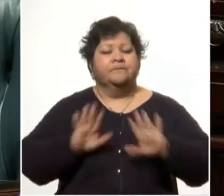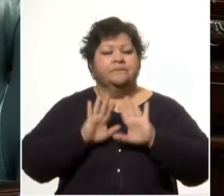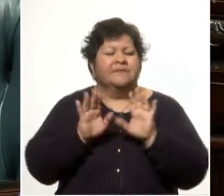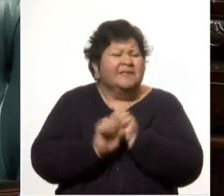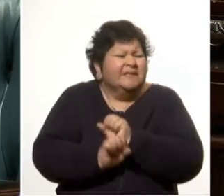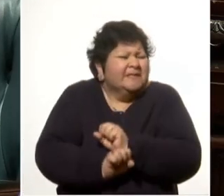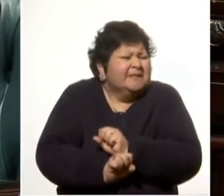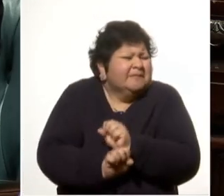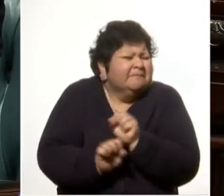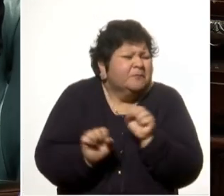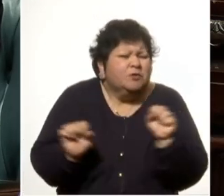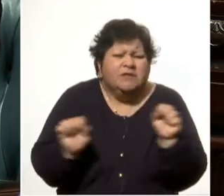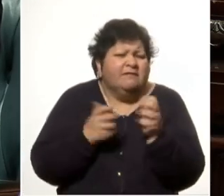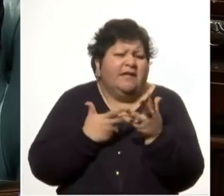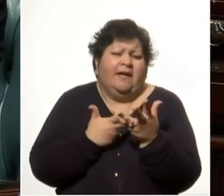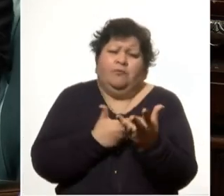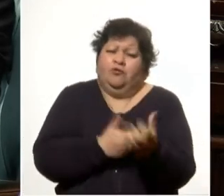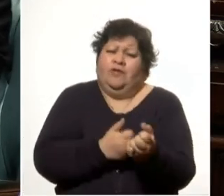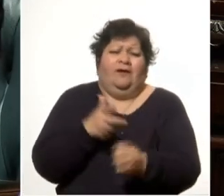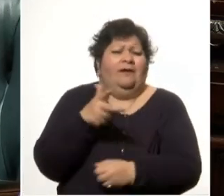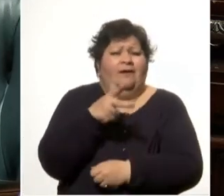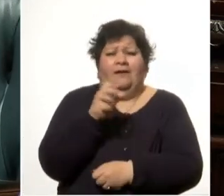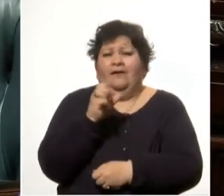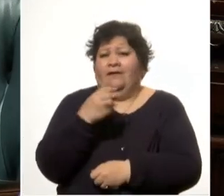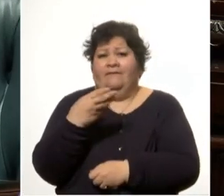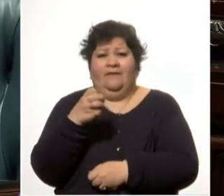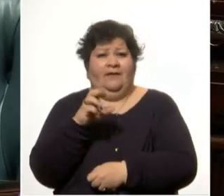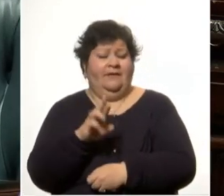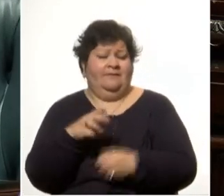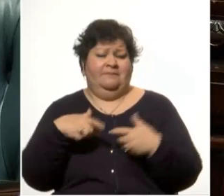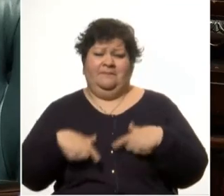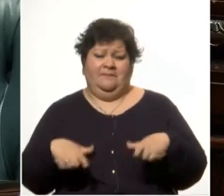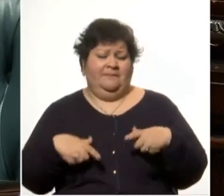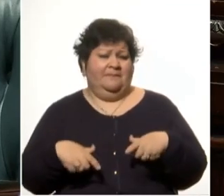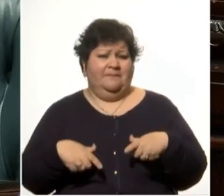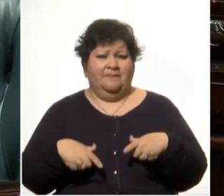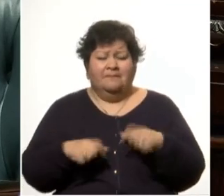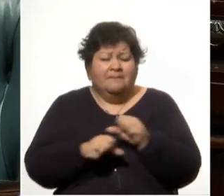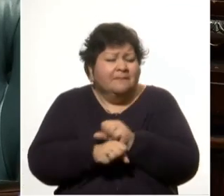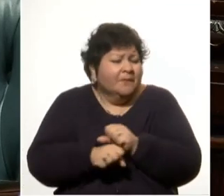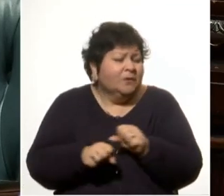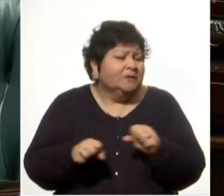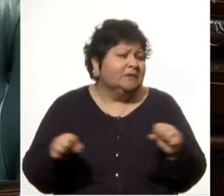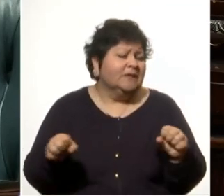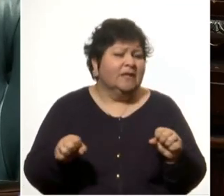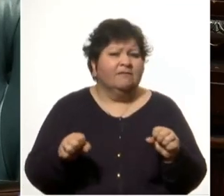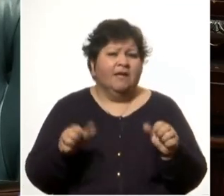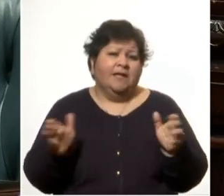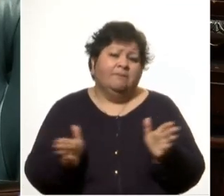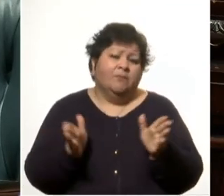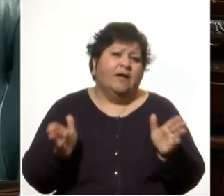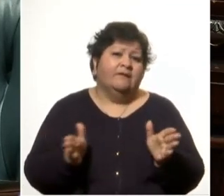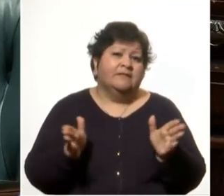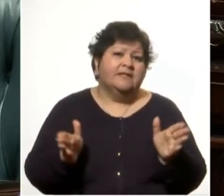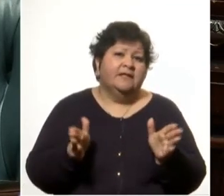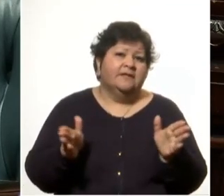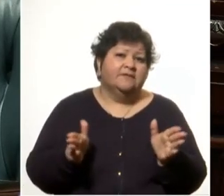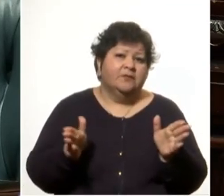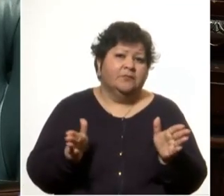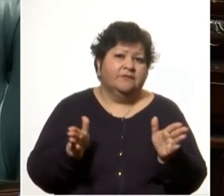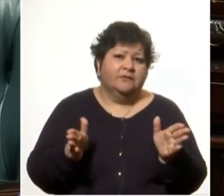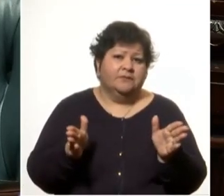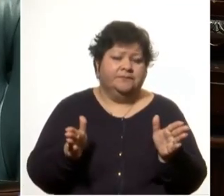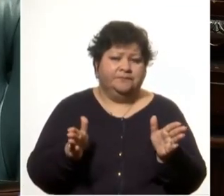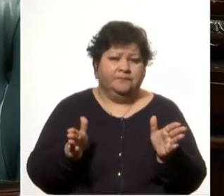Imposible respaldar lo actuado por el ministro, imposible hacer otra cosa que impulsar su censura.